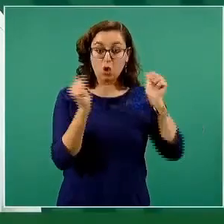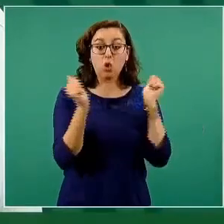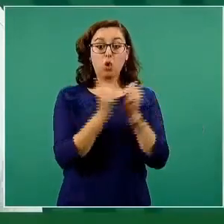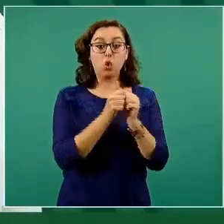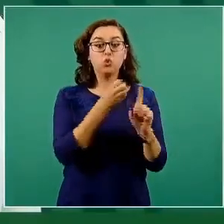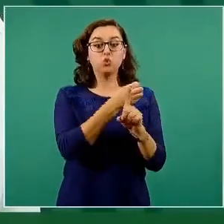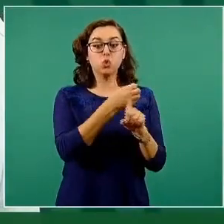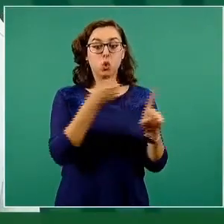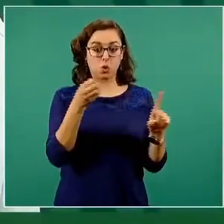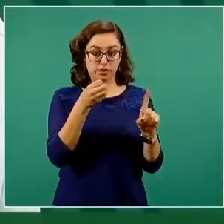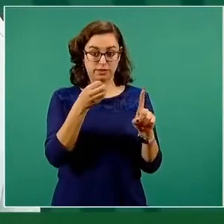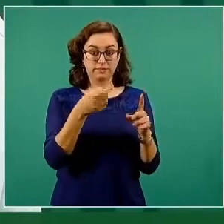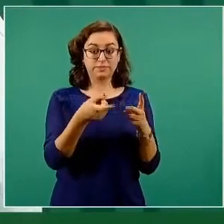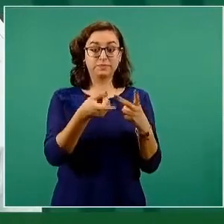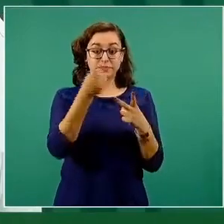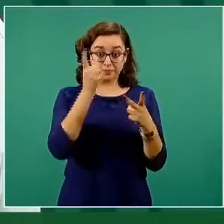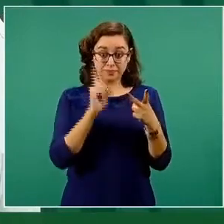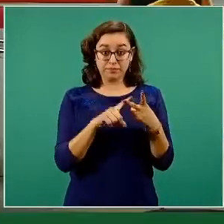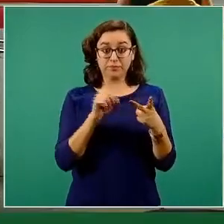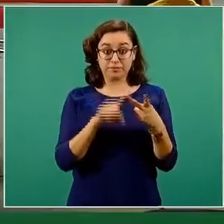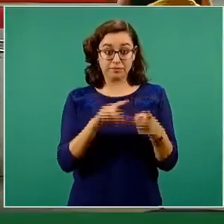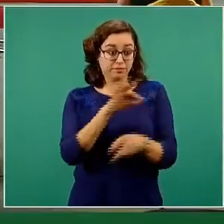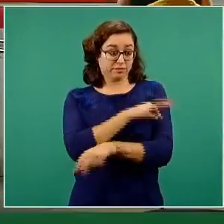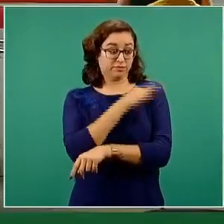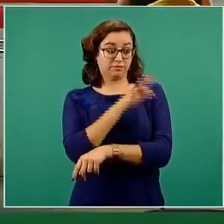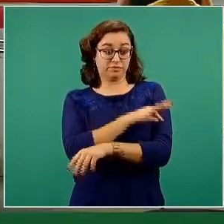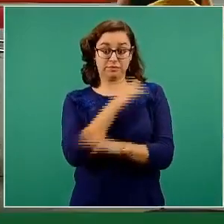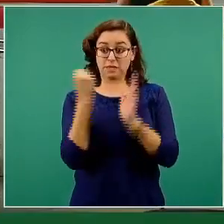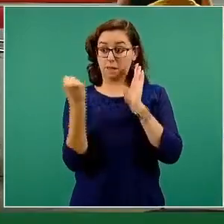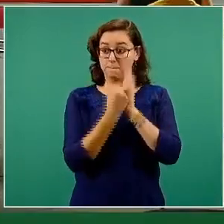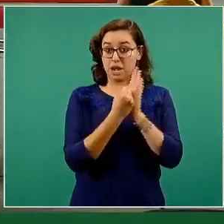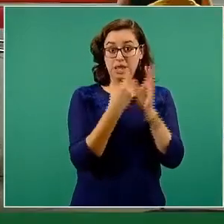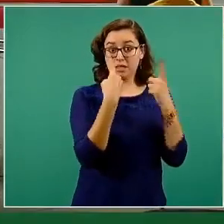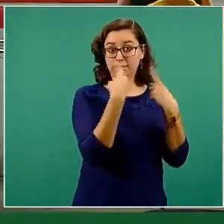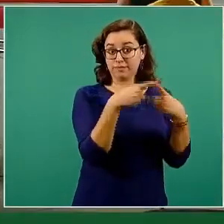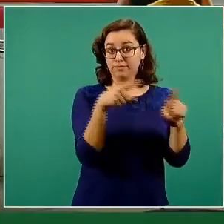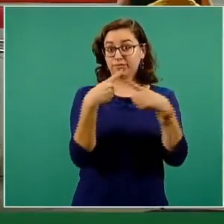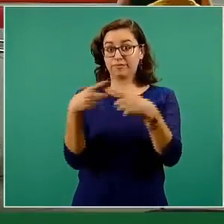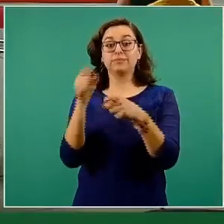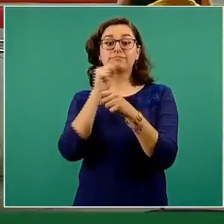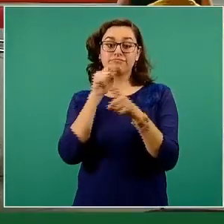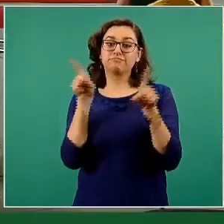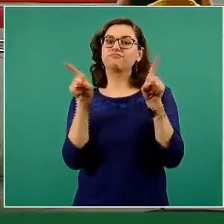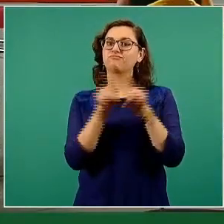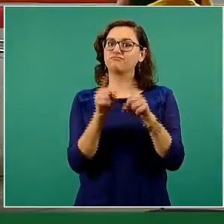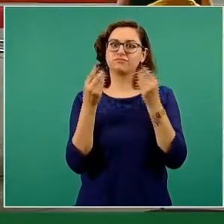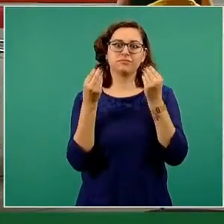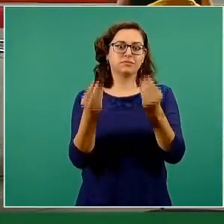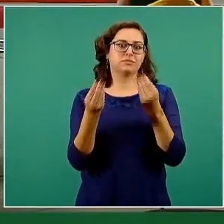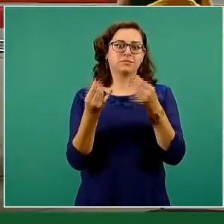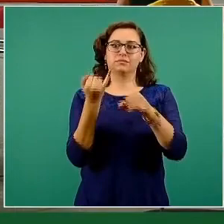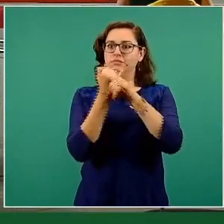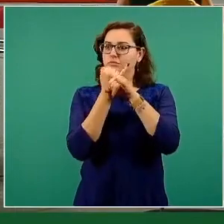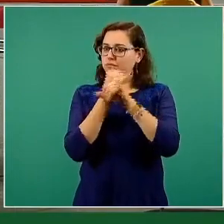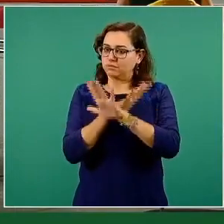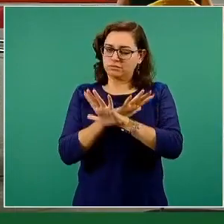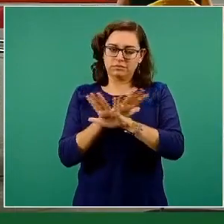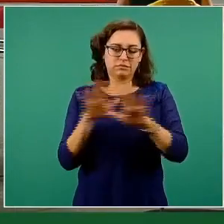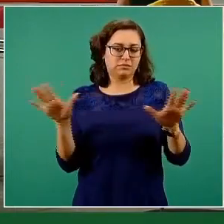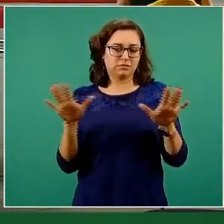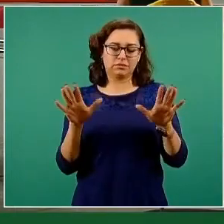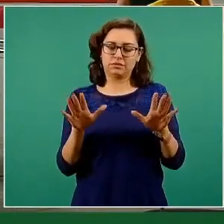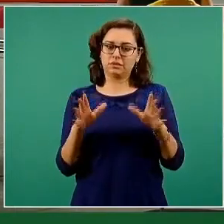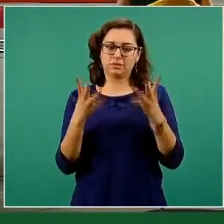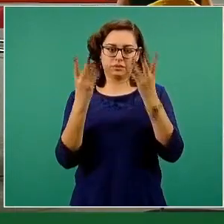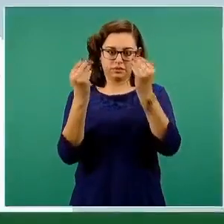la vacuna específicamente, o las diferentes vacunas con las que contamos, también cada una tiene diferentes aspectos. Y ahora,